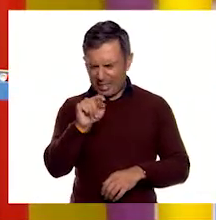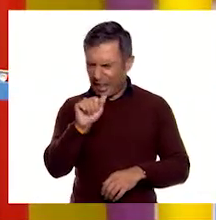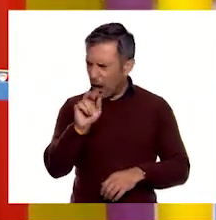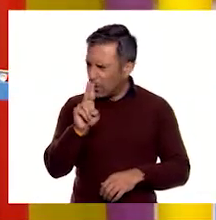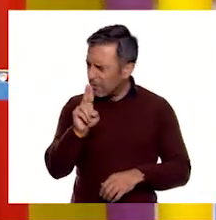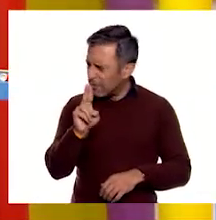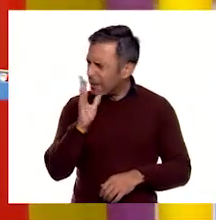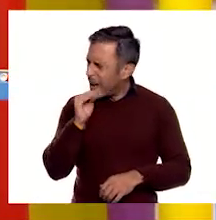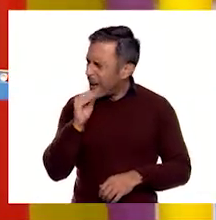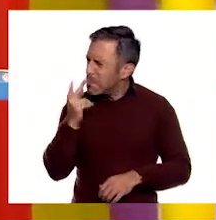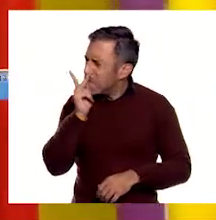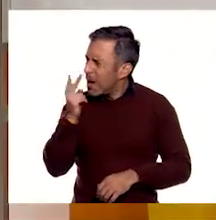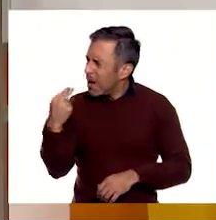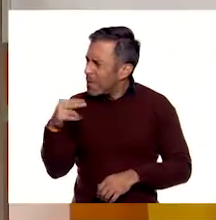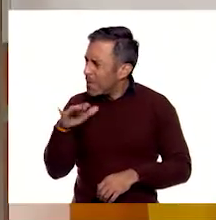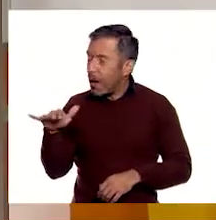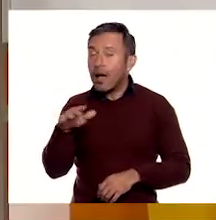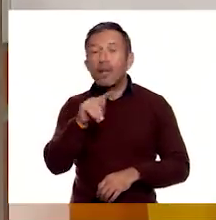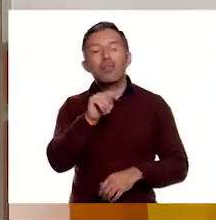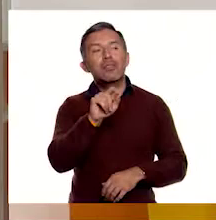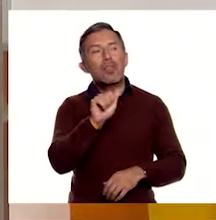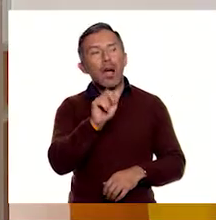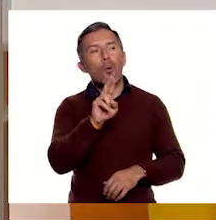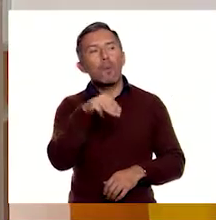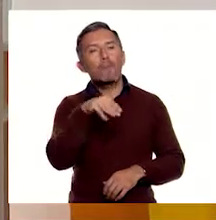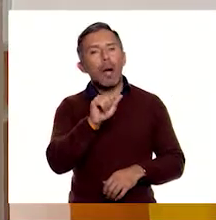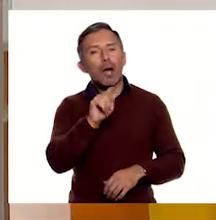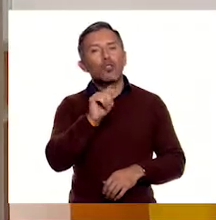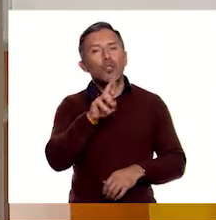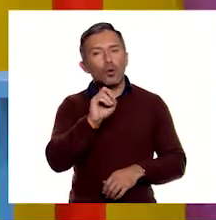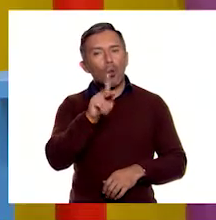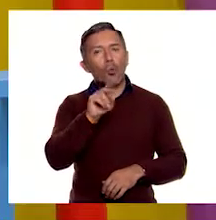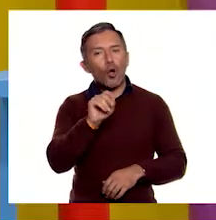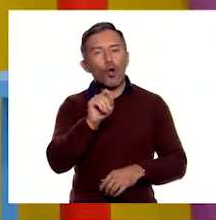Taumátropo. Taumátropo. Taumátropo. Qué interesante. Y